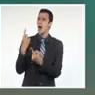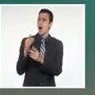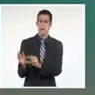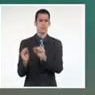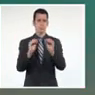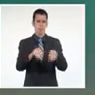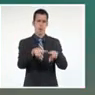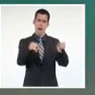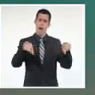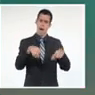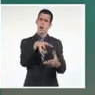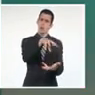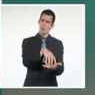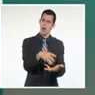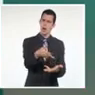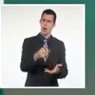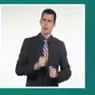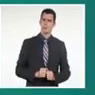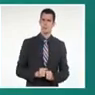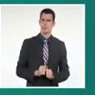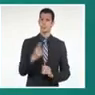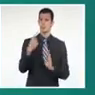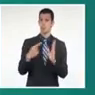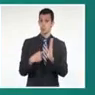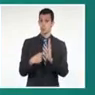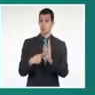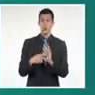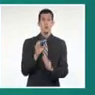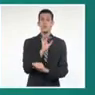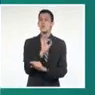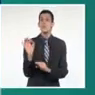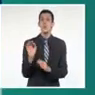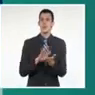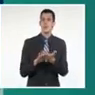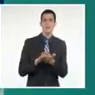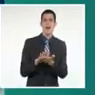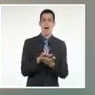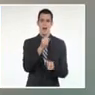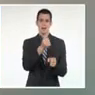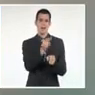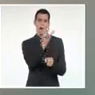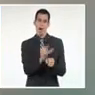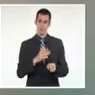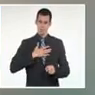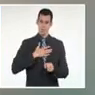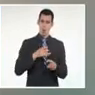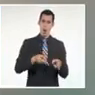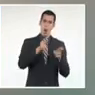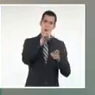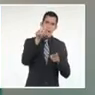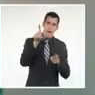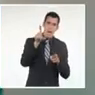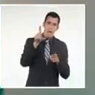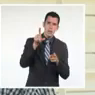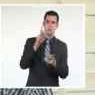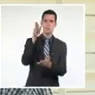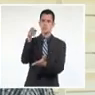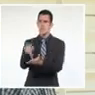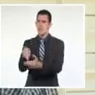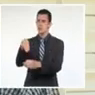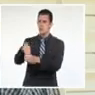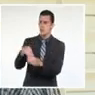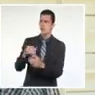no se ha enfermado ningún trabajador ni trabajadora. Y hemos expresado a la máxima dirección del